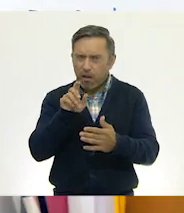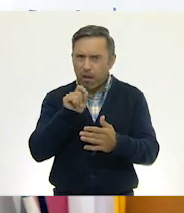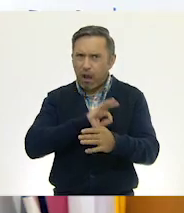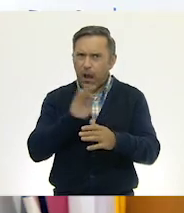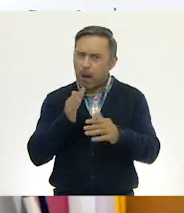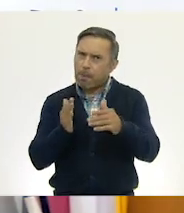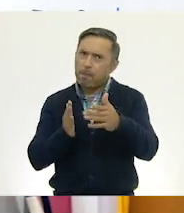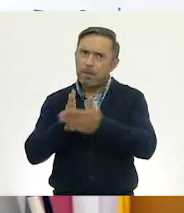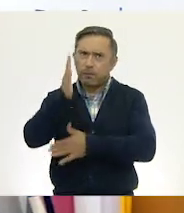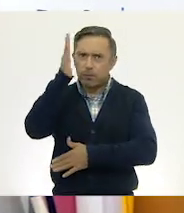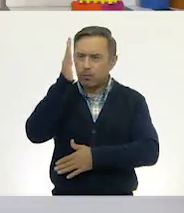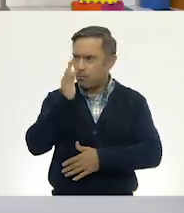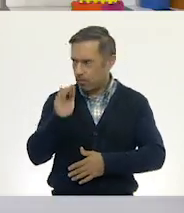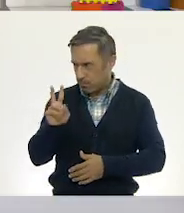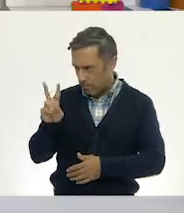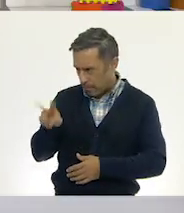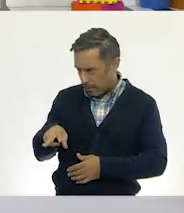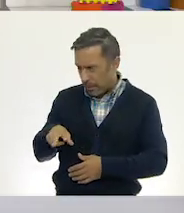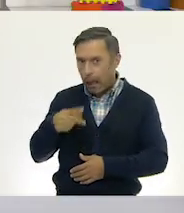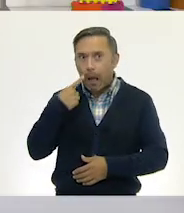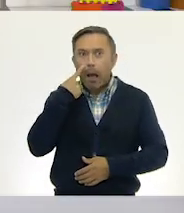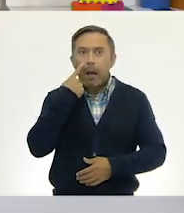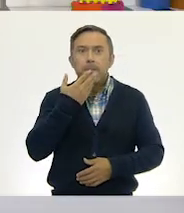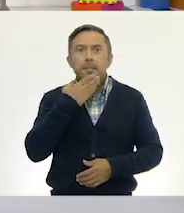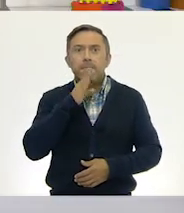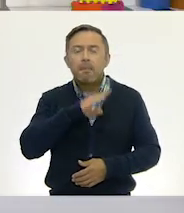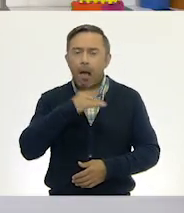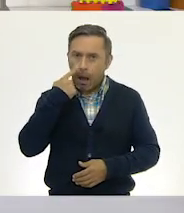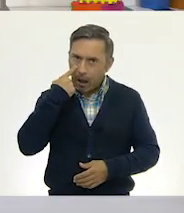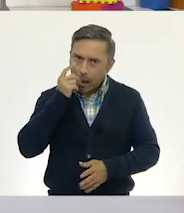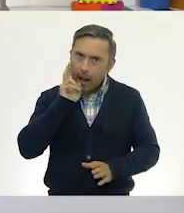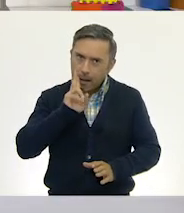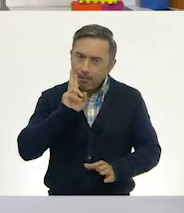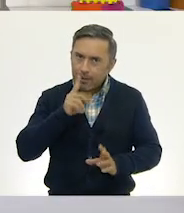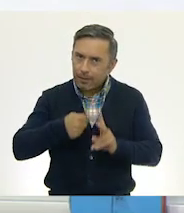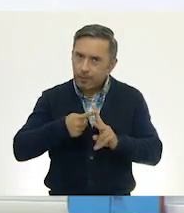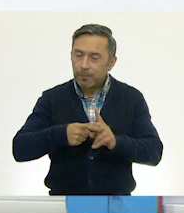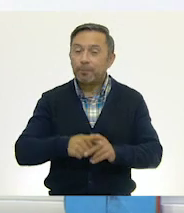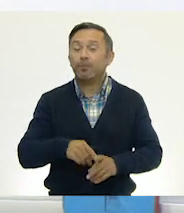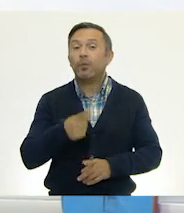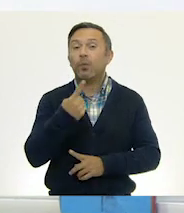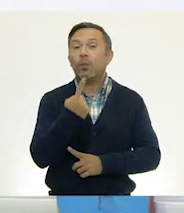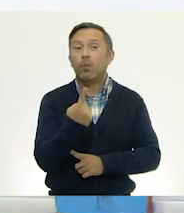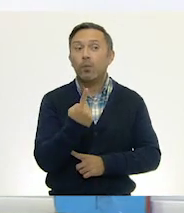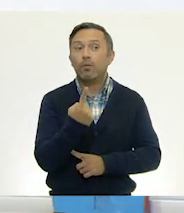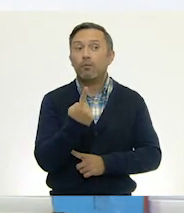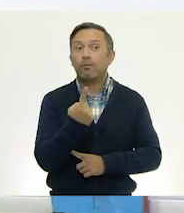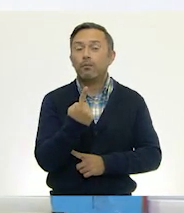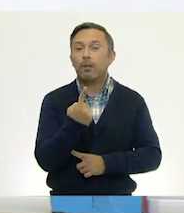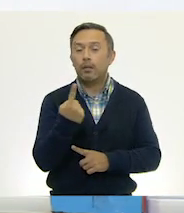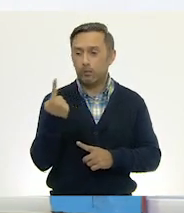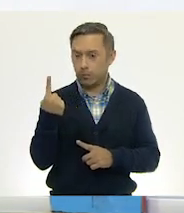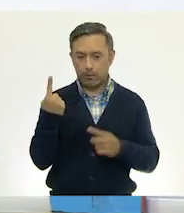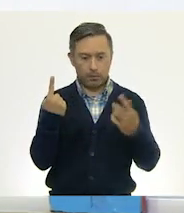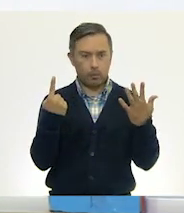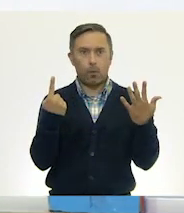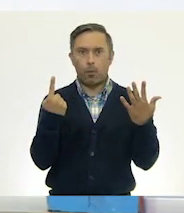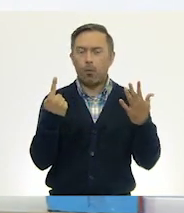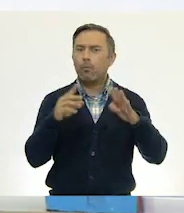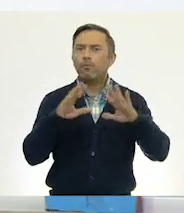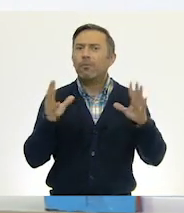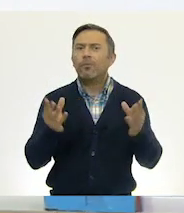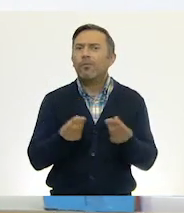¿Será? Vamos a tener que comprobarlo, ¿te sí, parece? Sí, mejor. Entonces, tenemos 1 más 5,